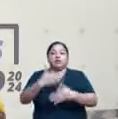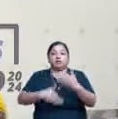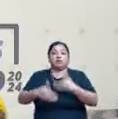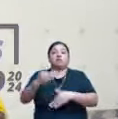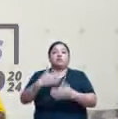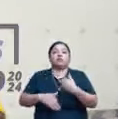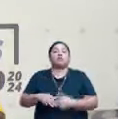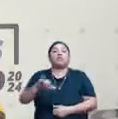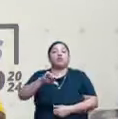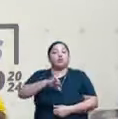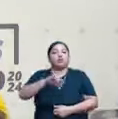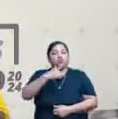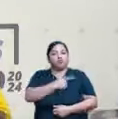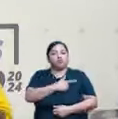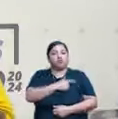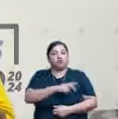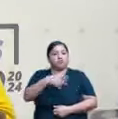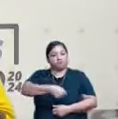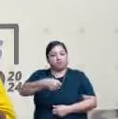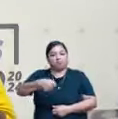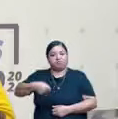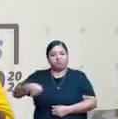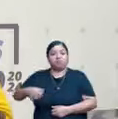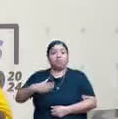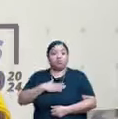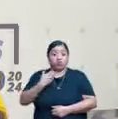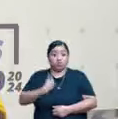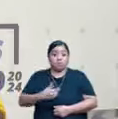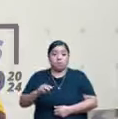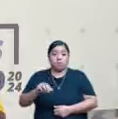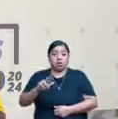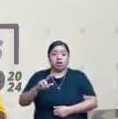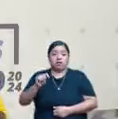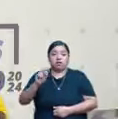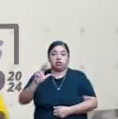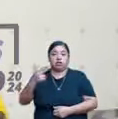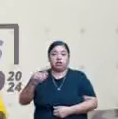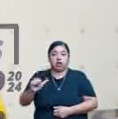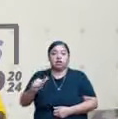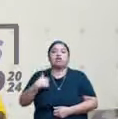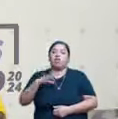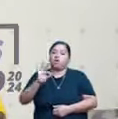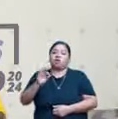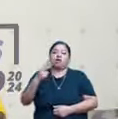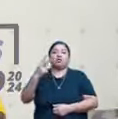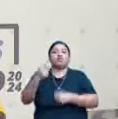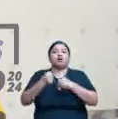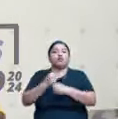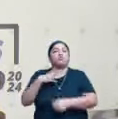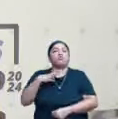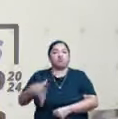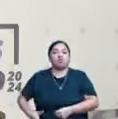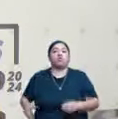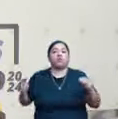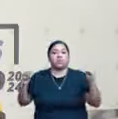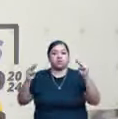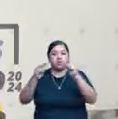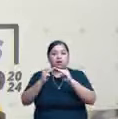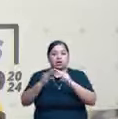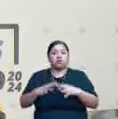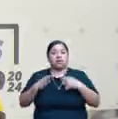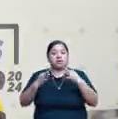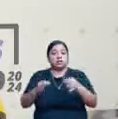para mí un placer saludarlos. Soy Marta Patricia Cipriano Jiménez, una mujer de 42 años, orgullosamente mixquiahualense, originaria de la